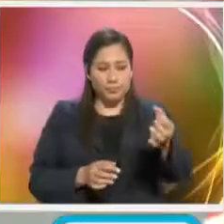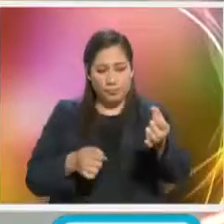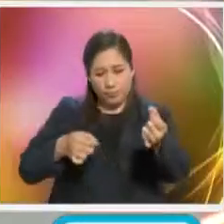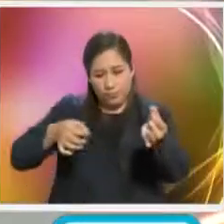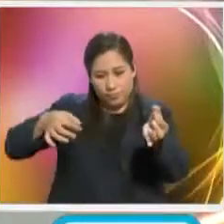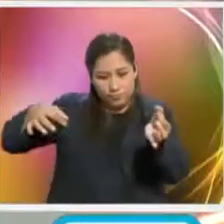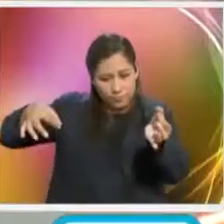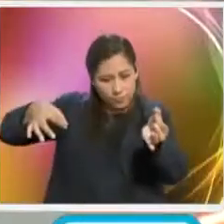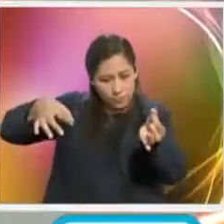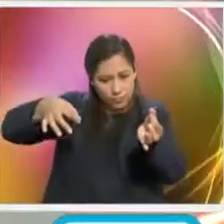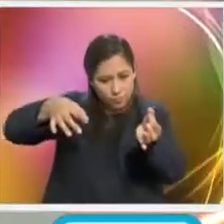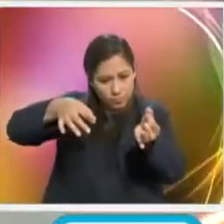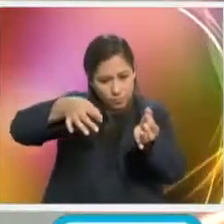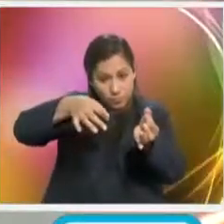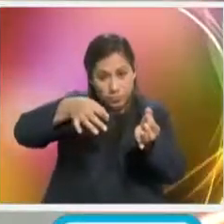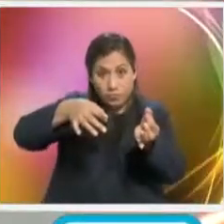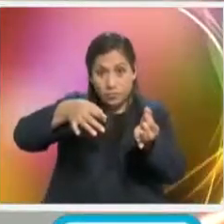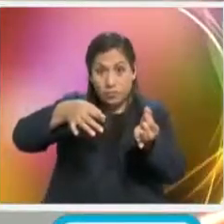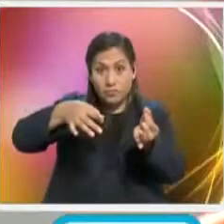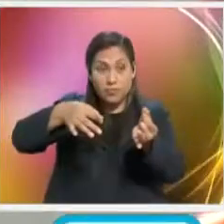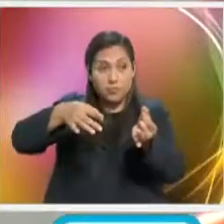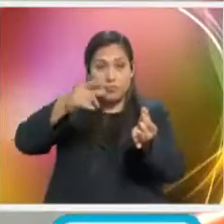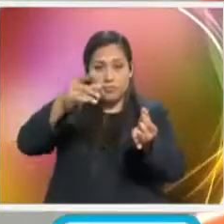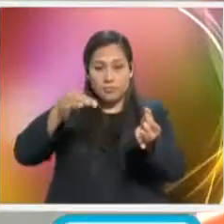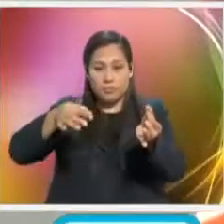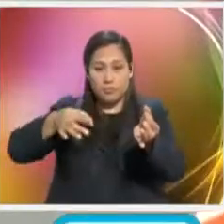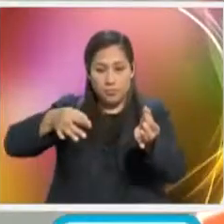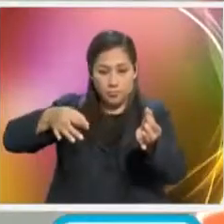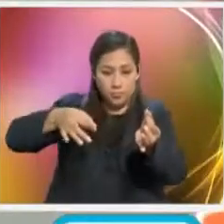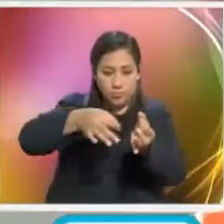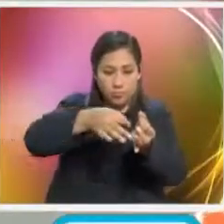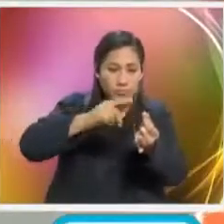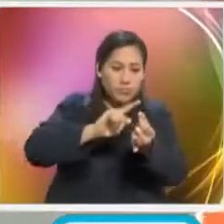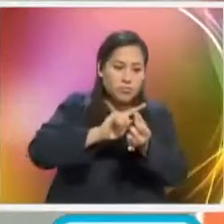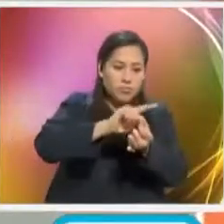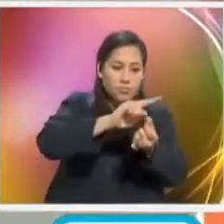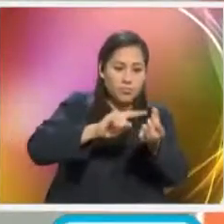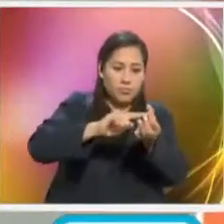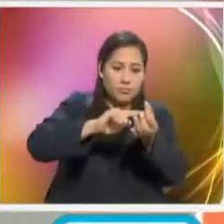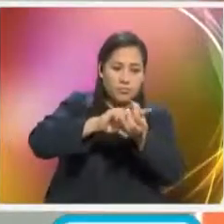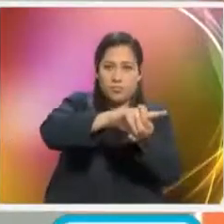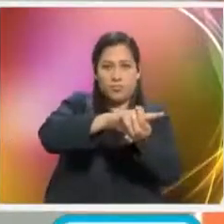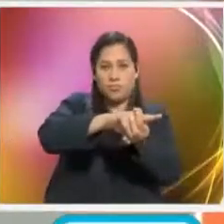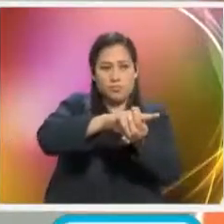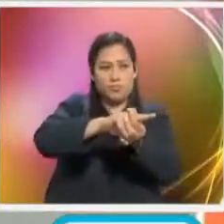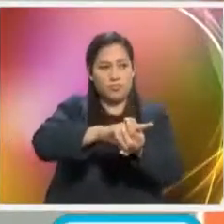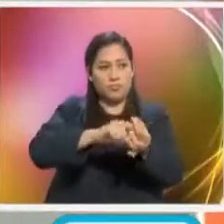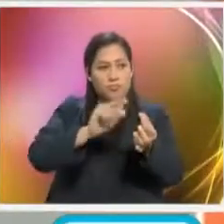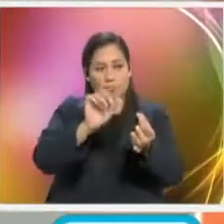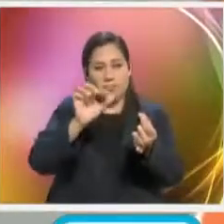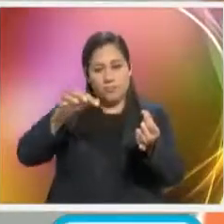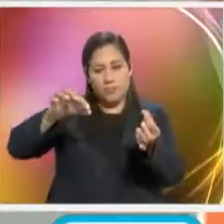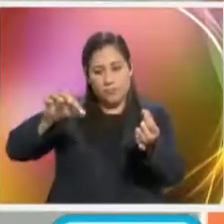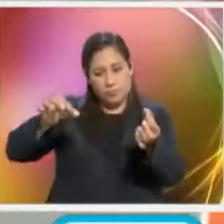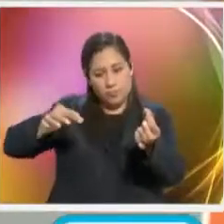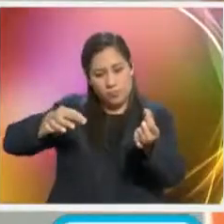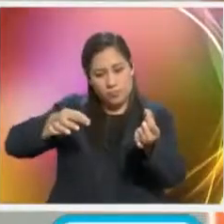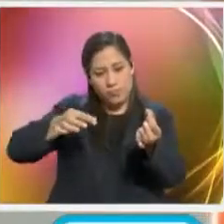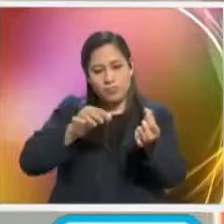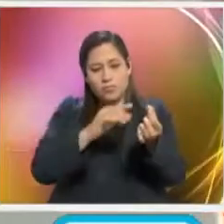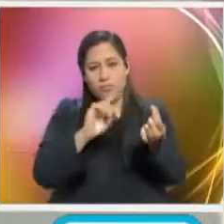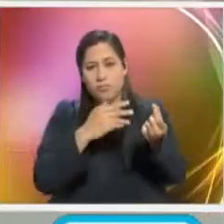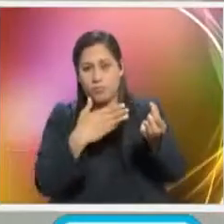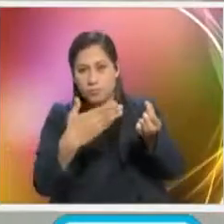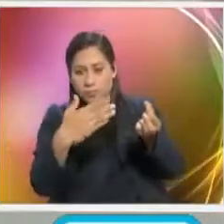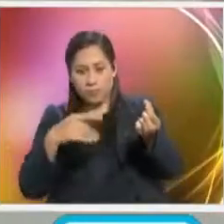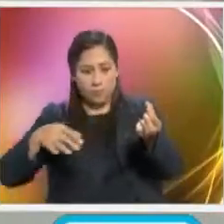así en el centro. No lo metan completamente recto porque si no se va a salir. Métanlo como de ladito, ¿sí? Lo agarran de la orilla y lo meten así de lado.